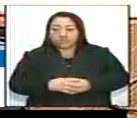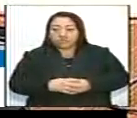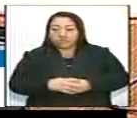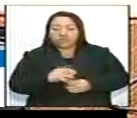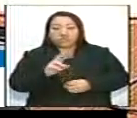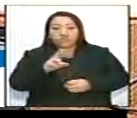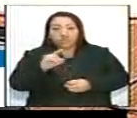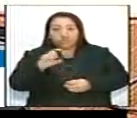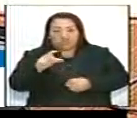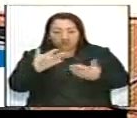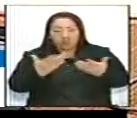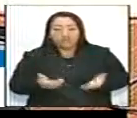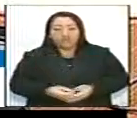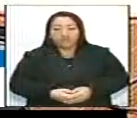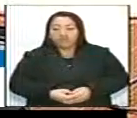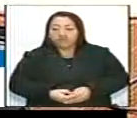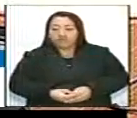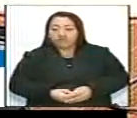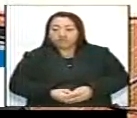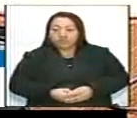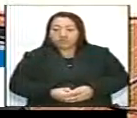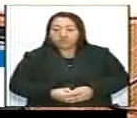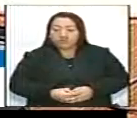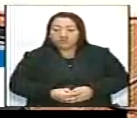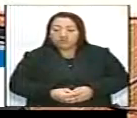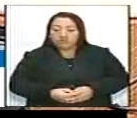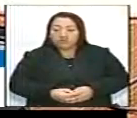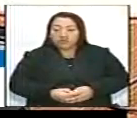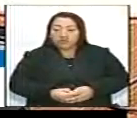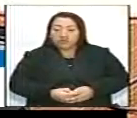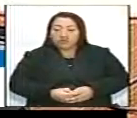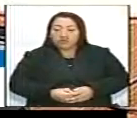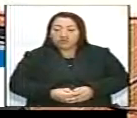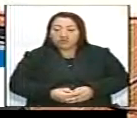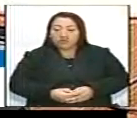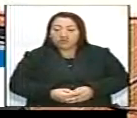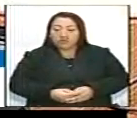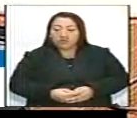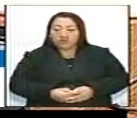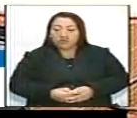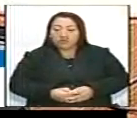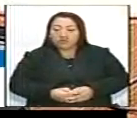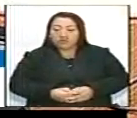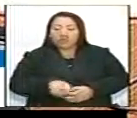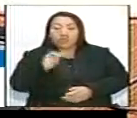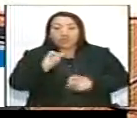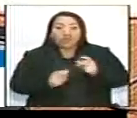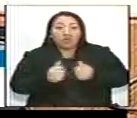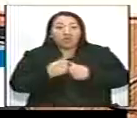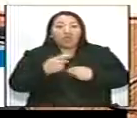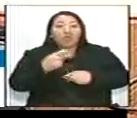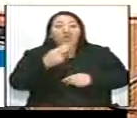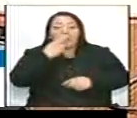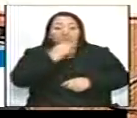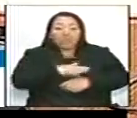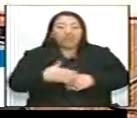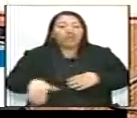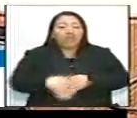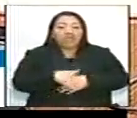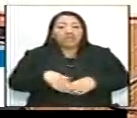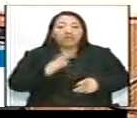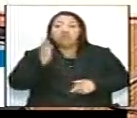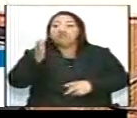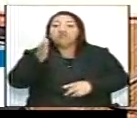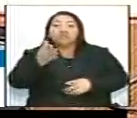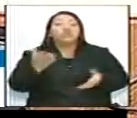rural también. Entonces, si nosotros le damos a un agente comunitario una lista de niños con unas direcciones, y va a las direcciones, y no están